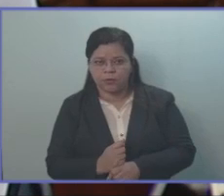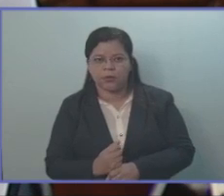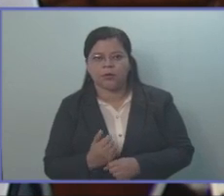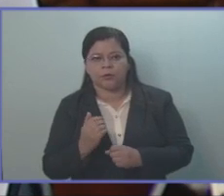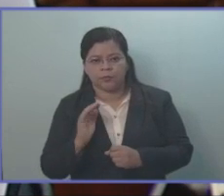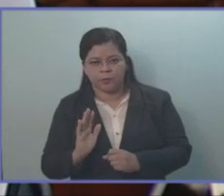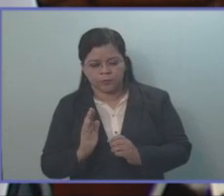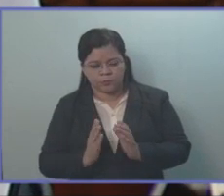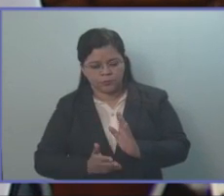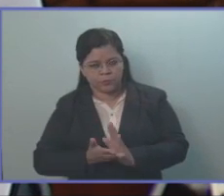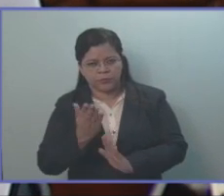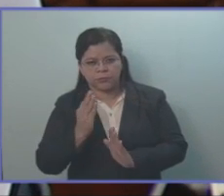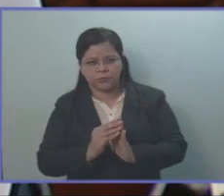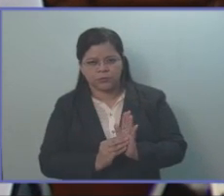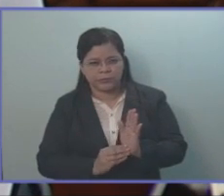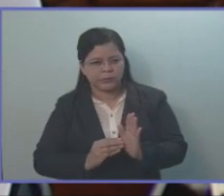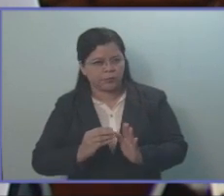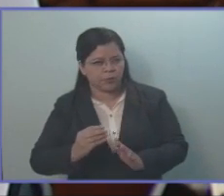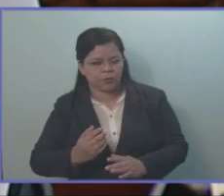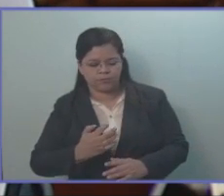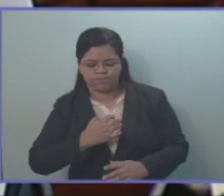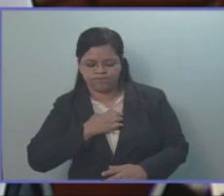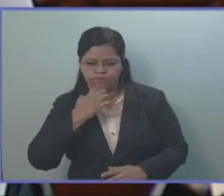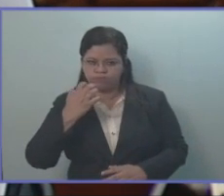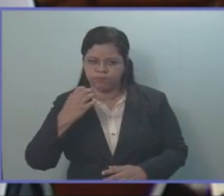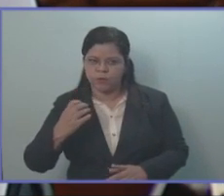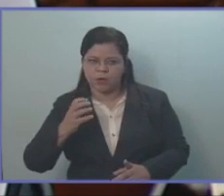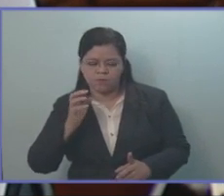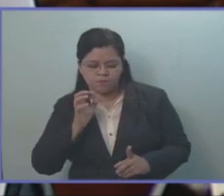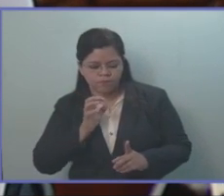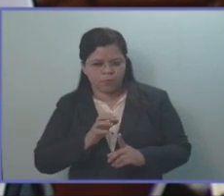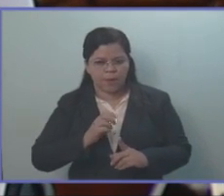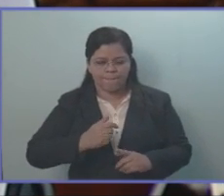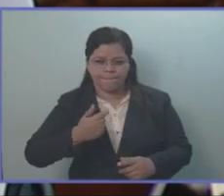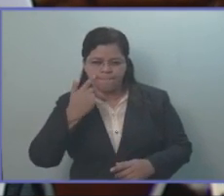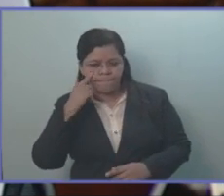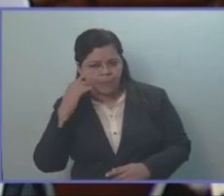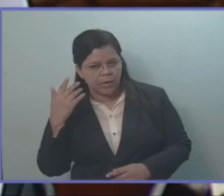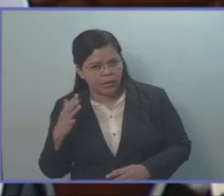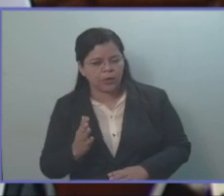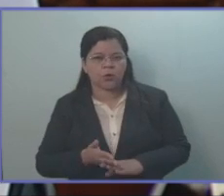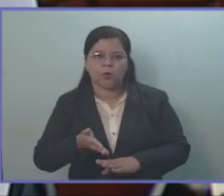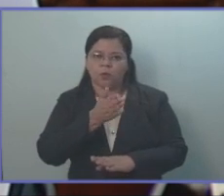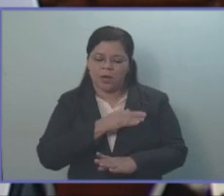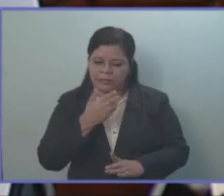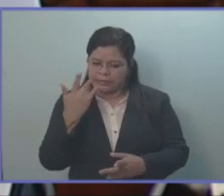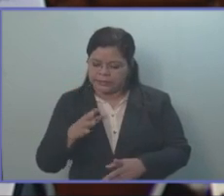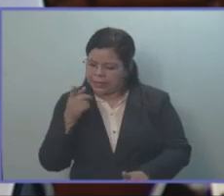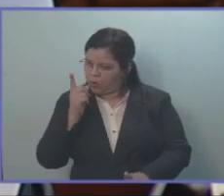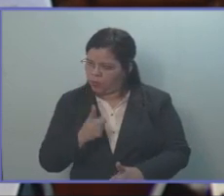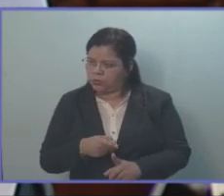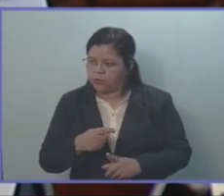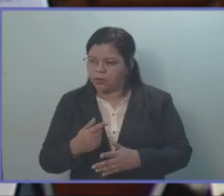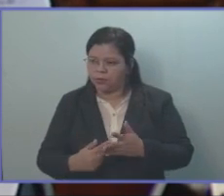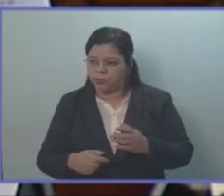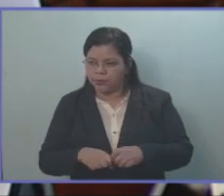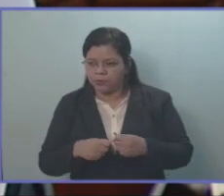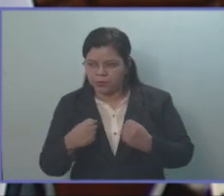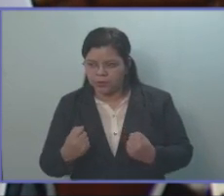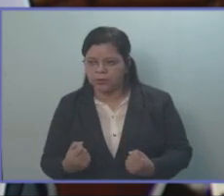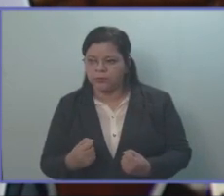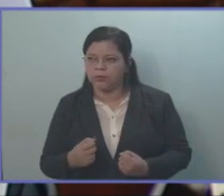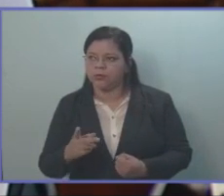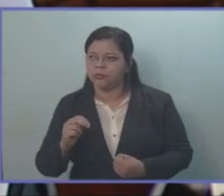su alto índice de agresividad, peligrosidad o hayan sido condenados por delitos de